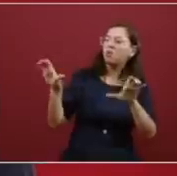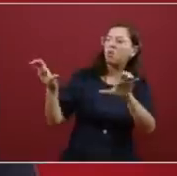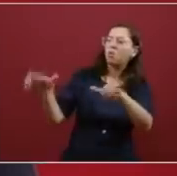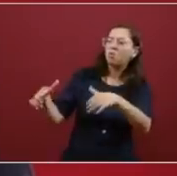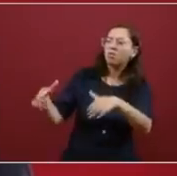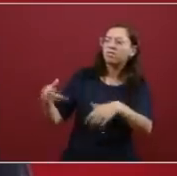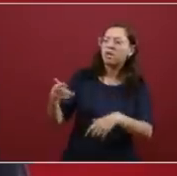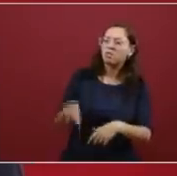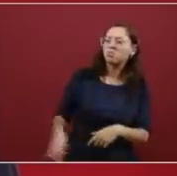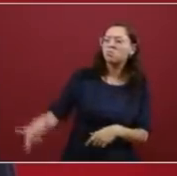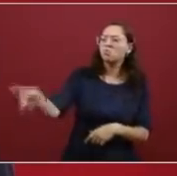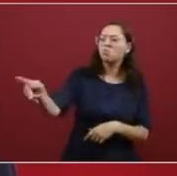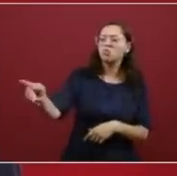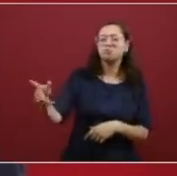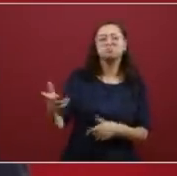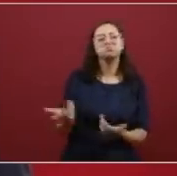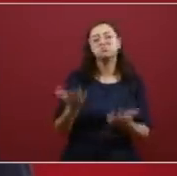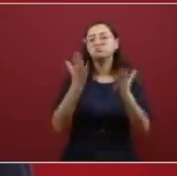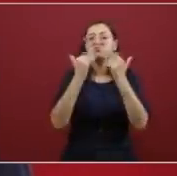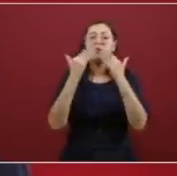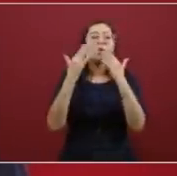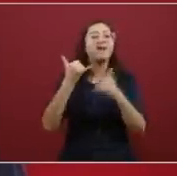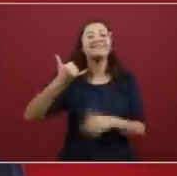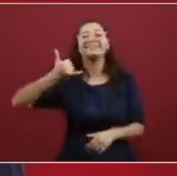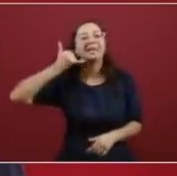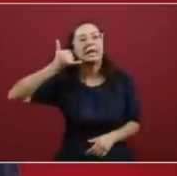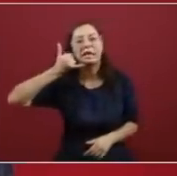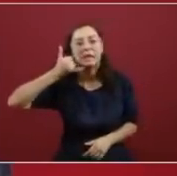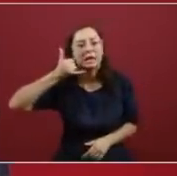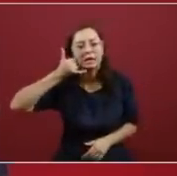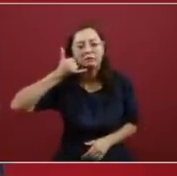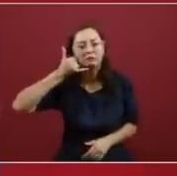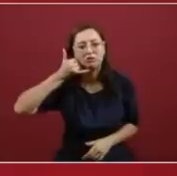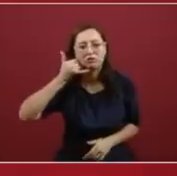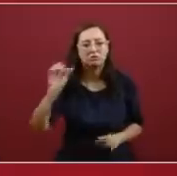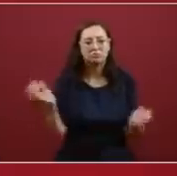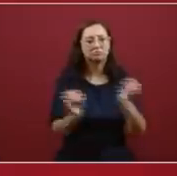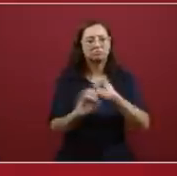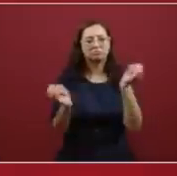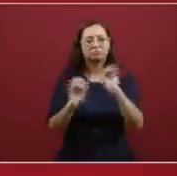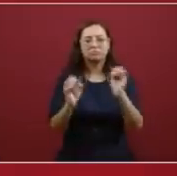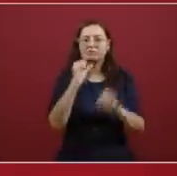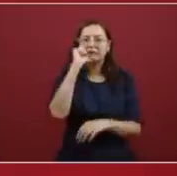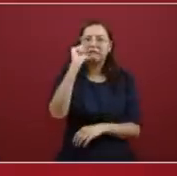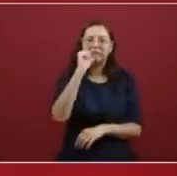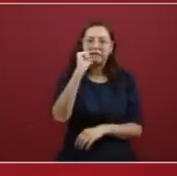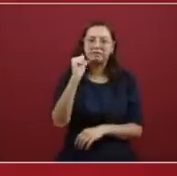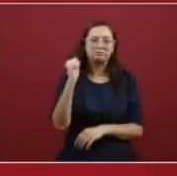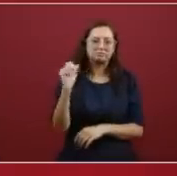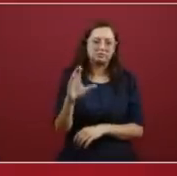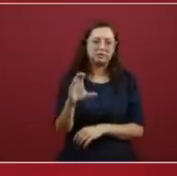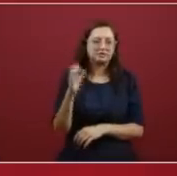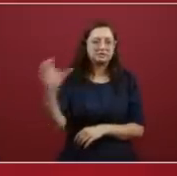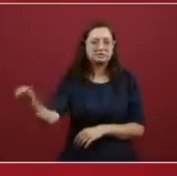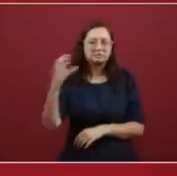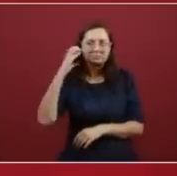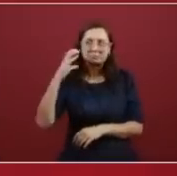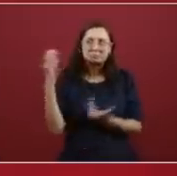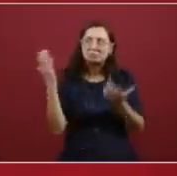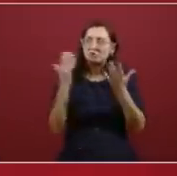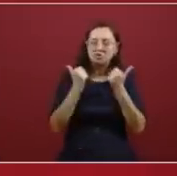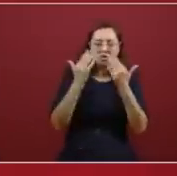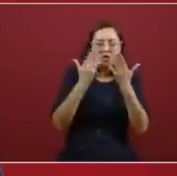no se puede hablar ni siquiera por teléfono celular,